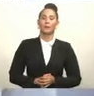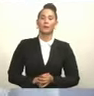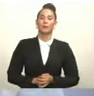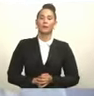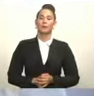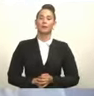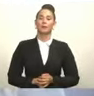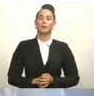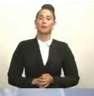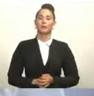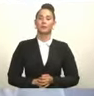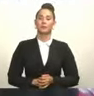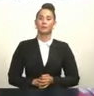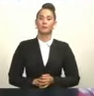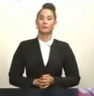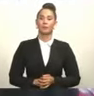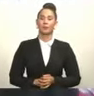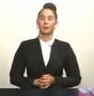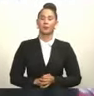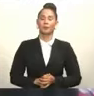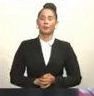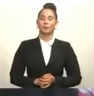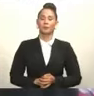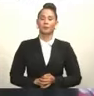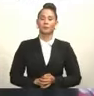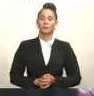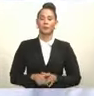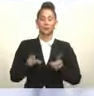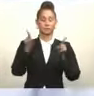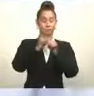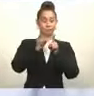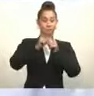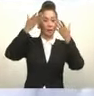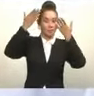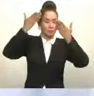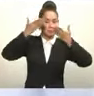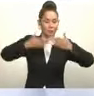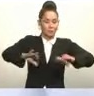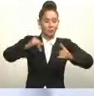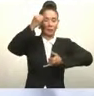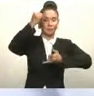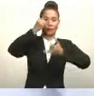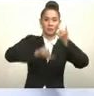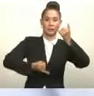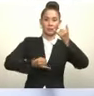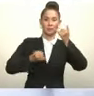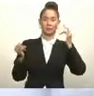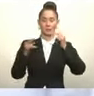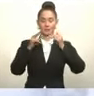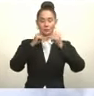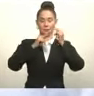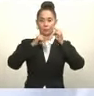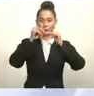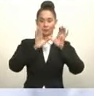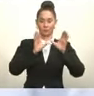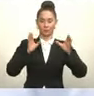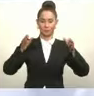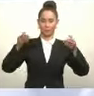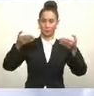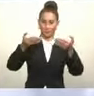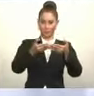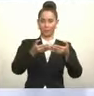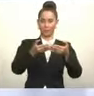ya estamos concluyendo el levantamiento nacional de la conectividad de nuestros planteles, realizamos